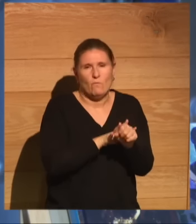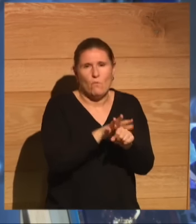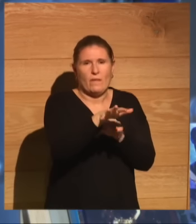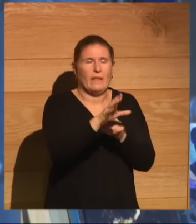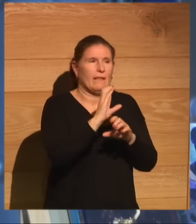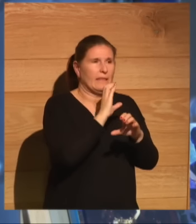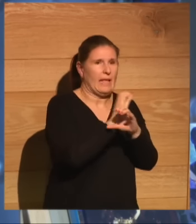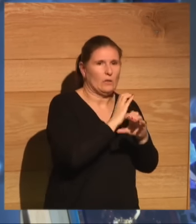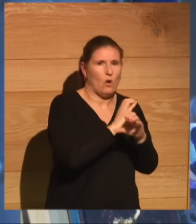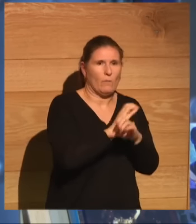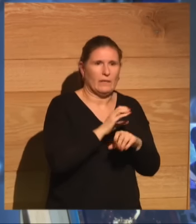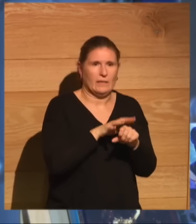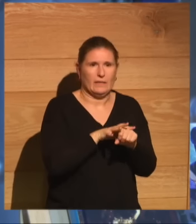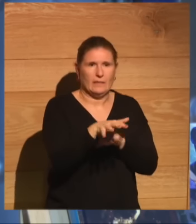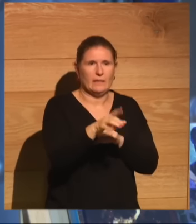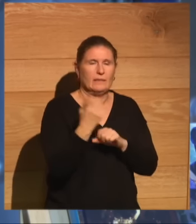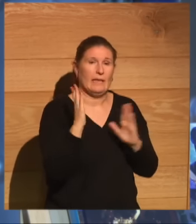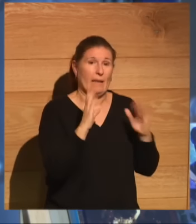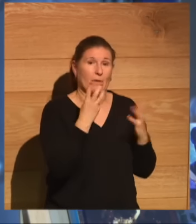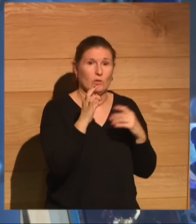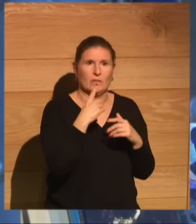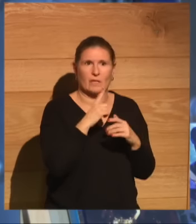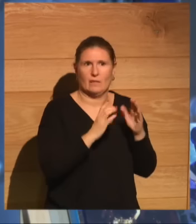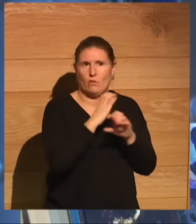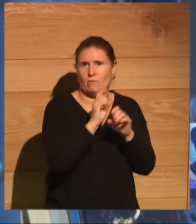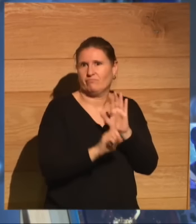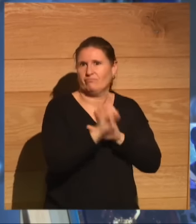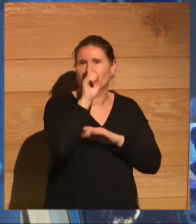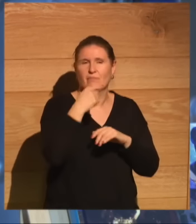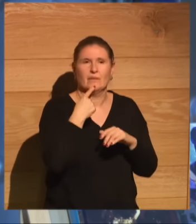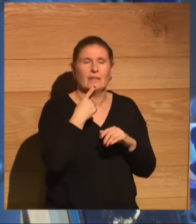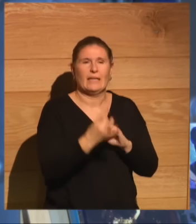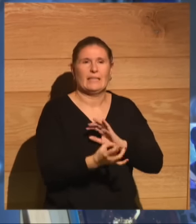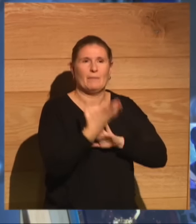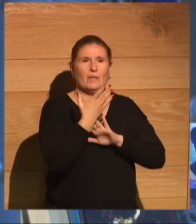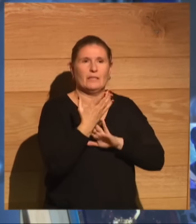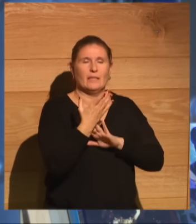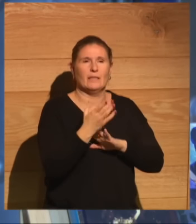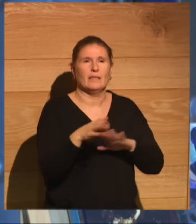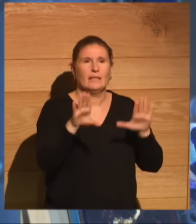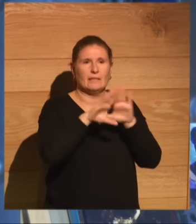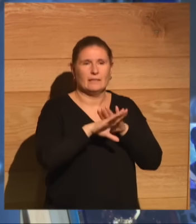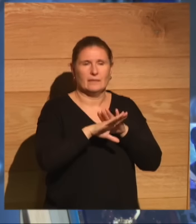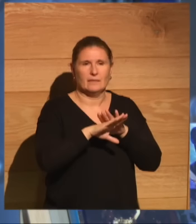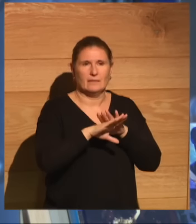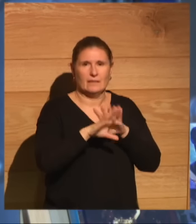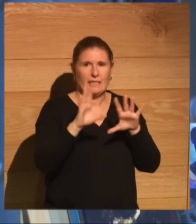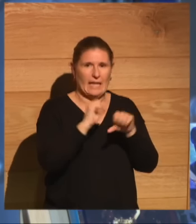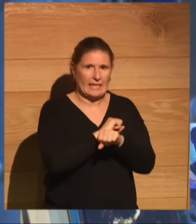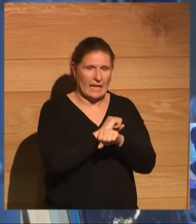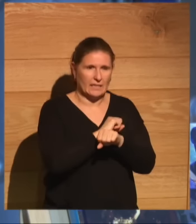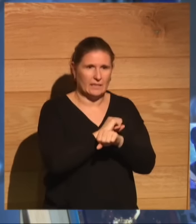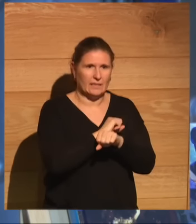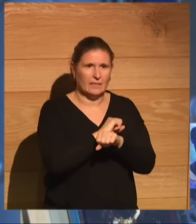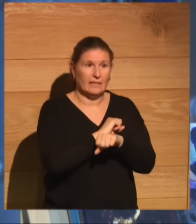esa era dorada de los 80 del cómic, que es la aparición del Dark Knight de Frank Miller y del Killing Joke, la broma asesina